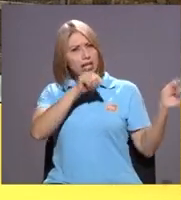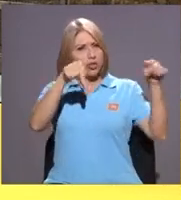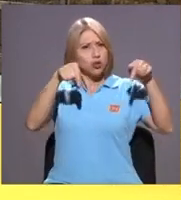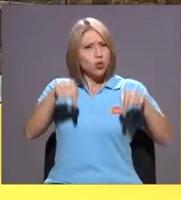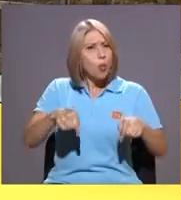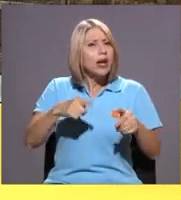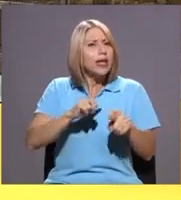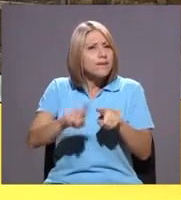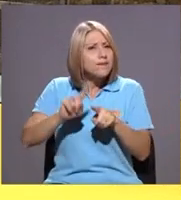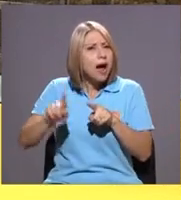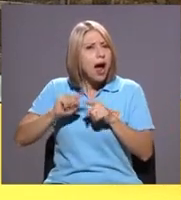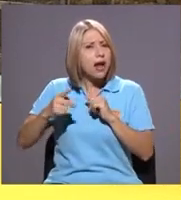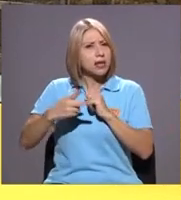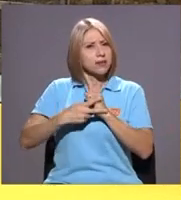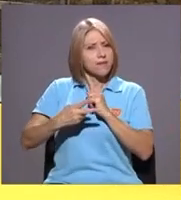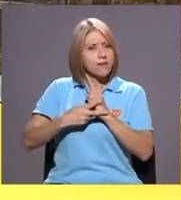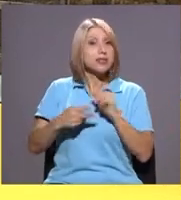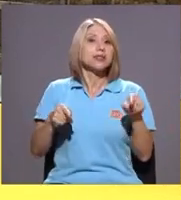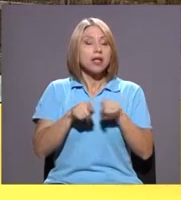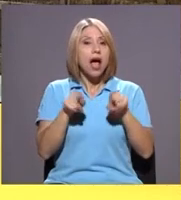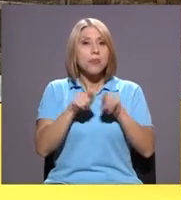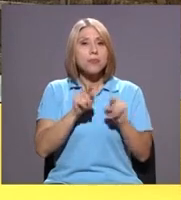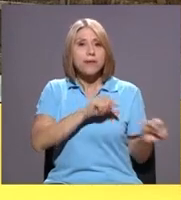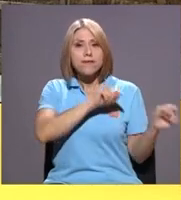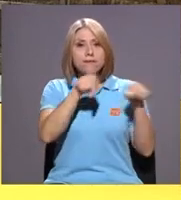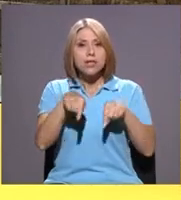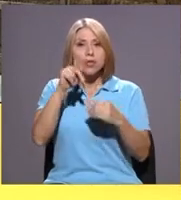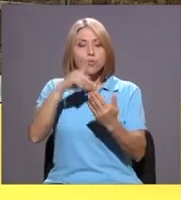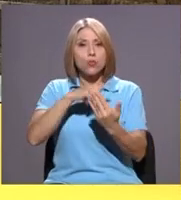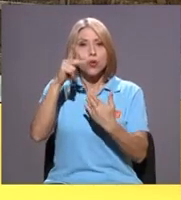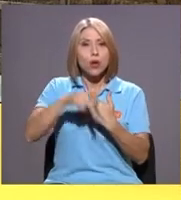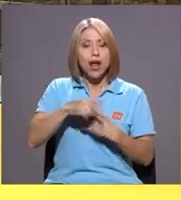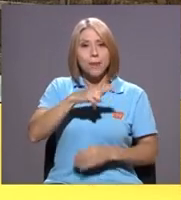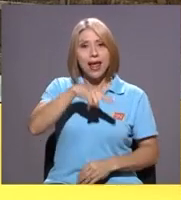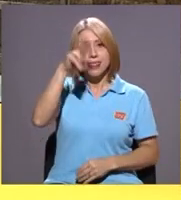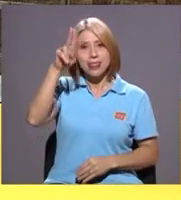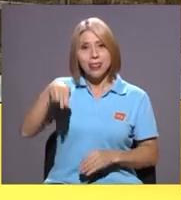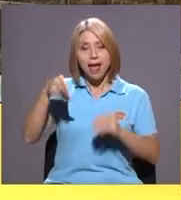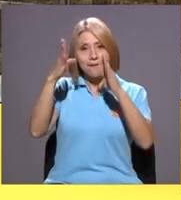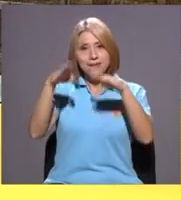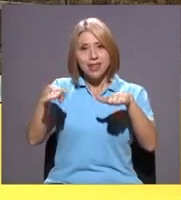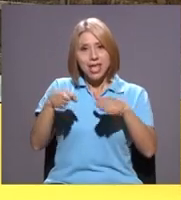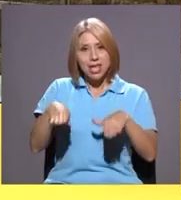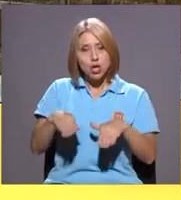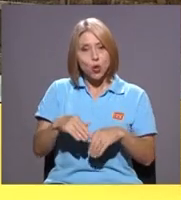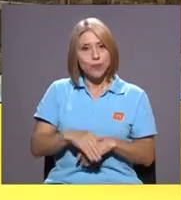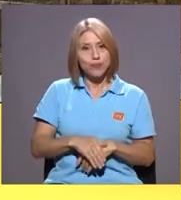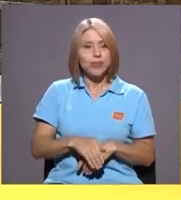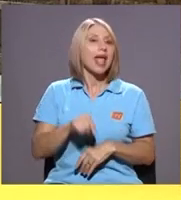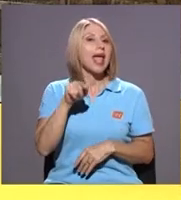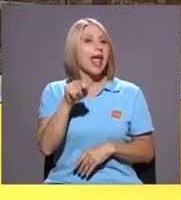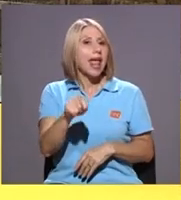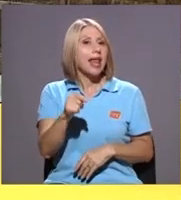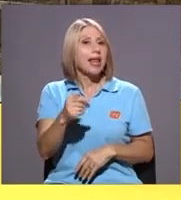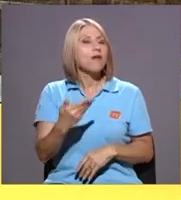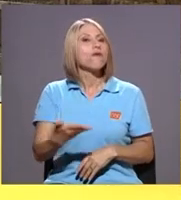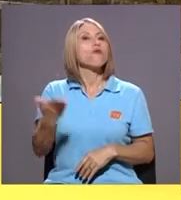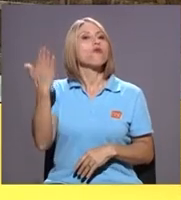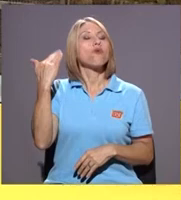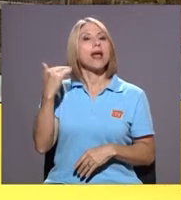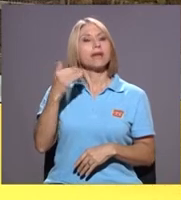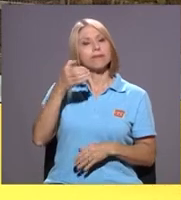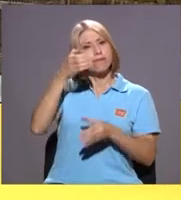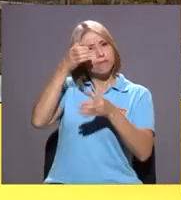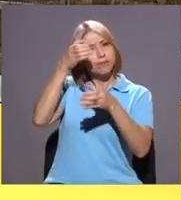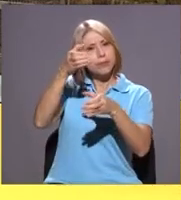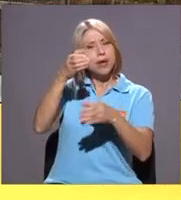de una ocasión, estuvo incluso en un programa navideño, y él fue actuario en